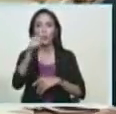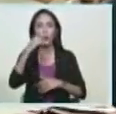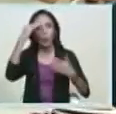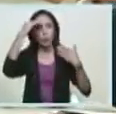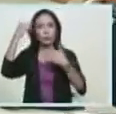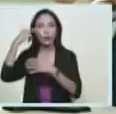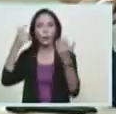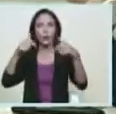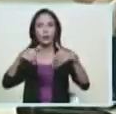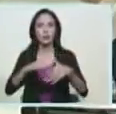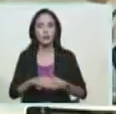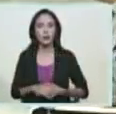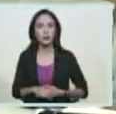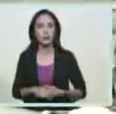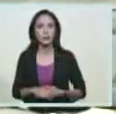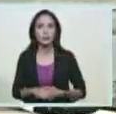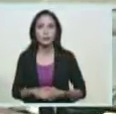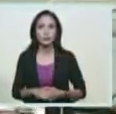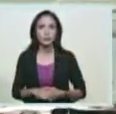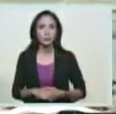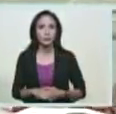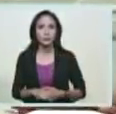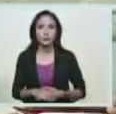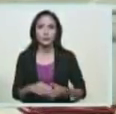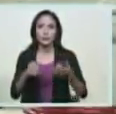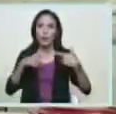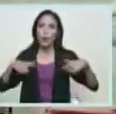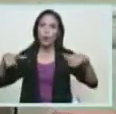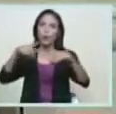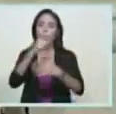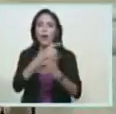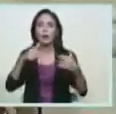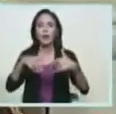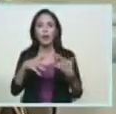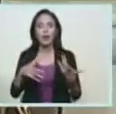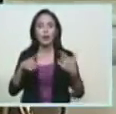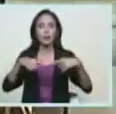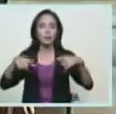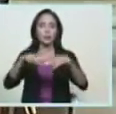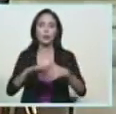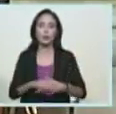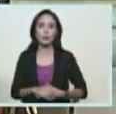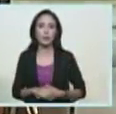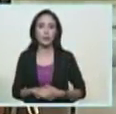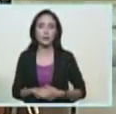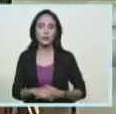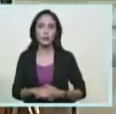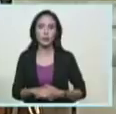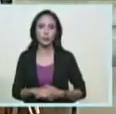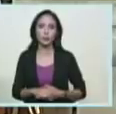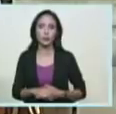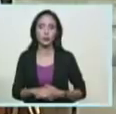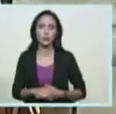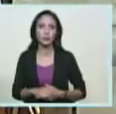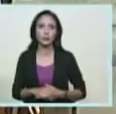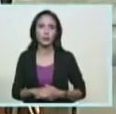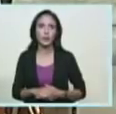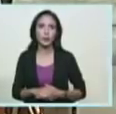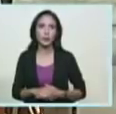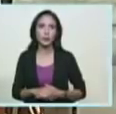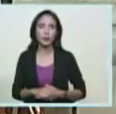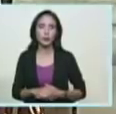desde el salón libertadores sol del perú del palacio de miraflores me encuentro trabajando